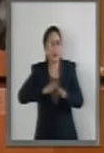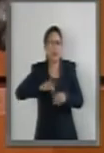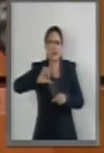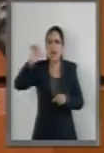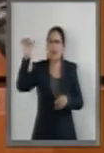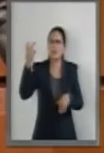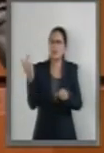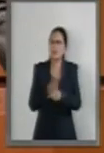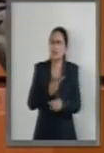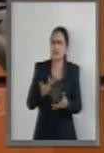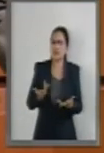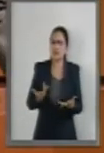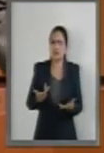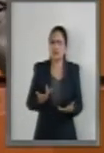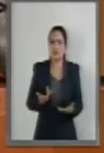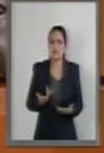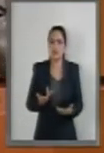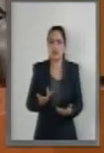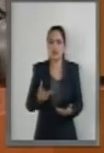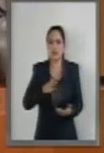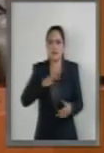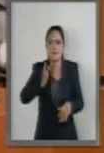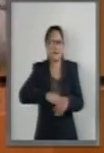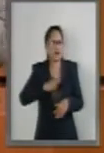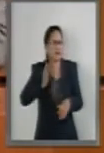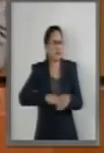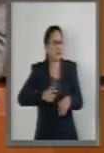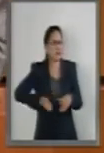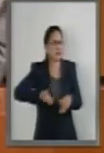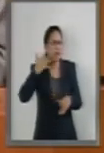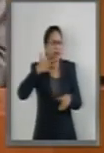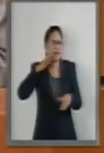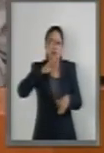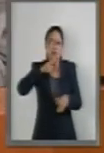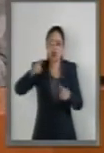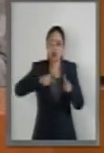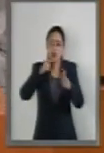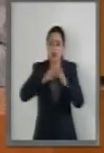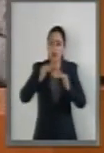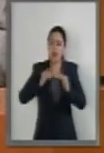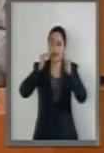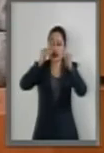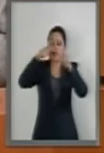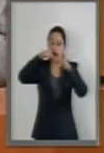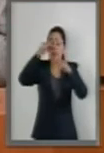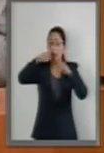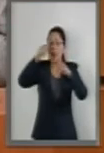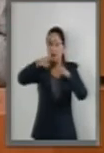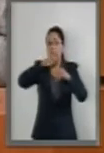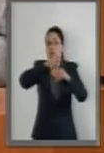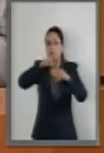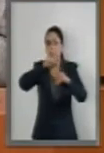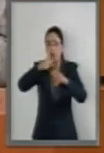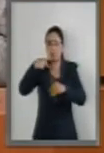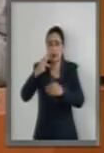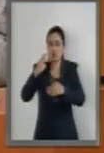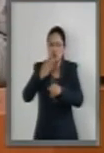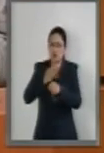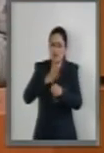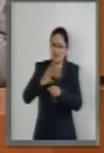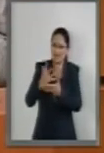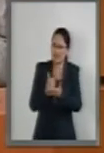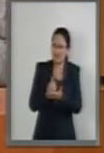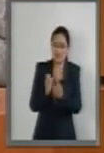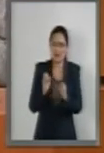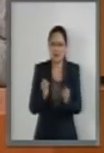pues haciendo mucho más caras las mejores ubicaciones para quienes no tienen los suficientes ingresos.